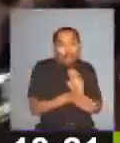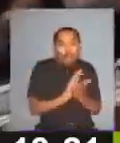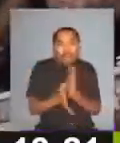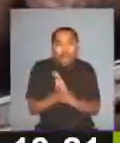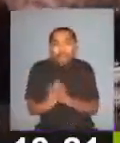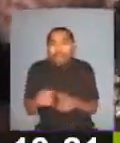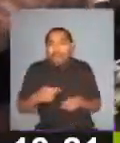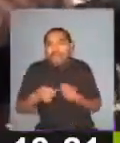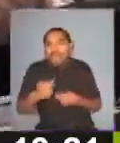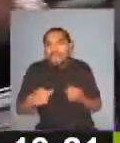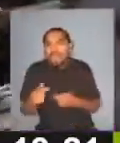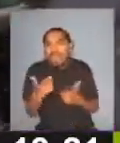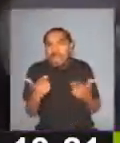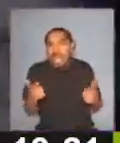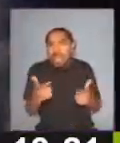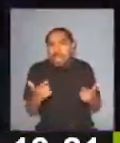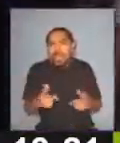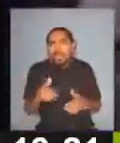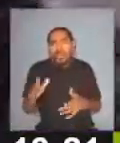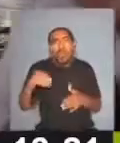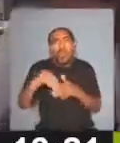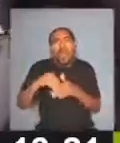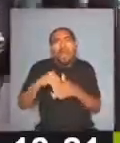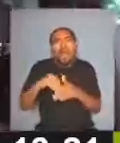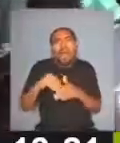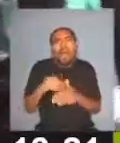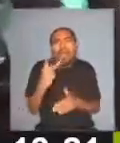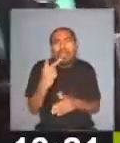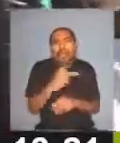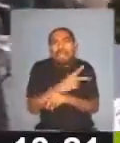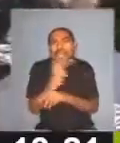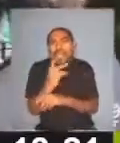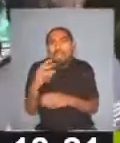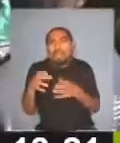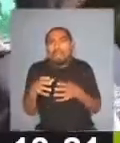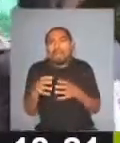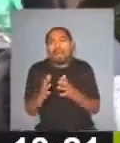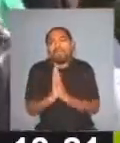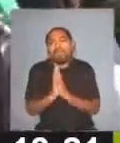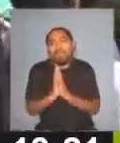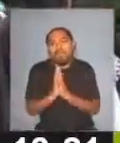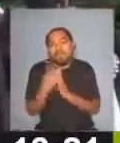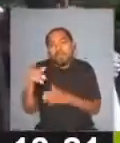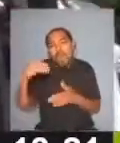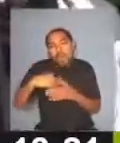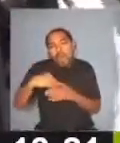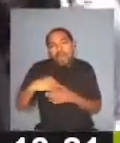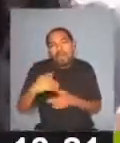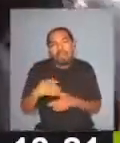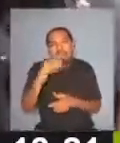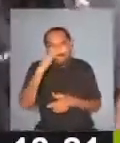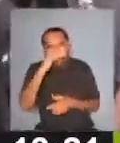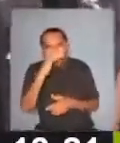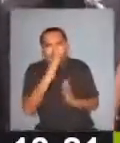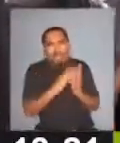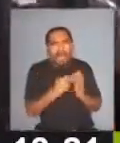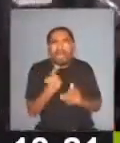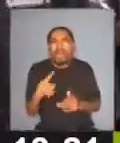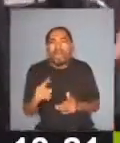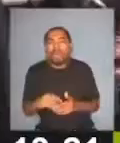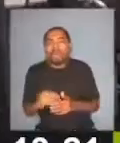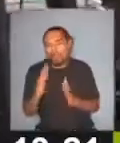to que me guarden los 2 kil de papa Entonces por favor bueno Negra o blanca blanca